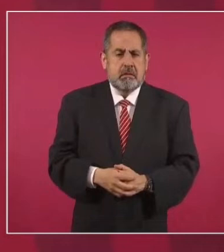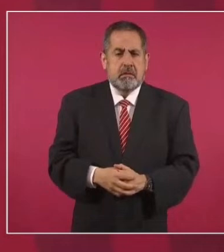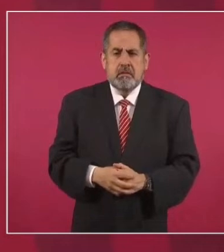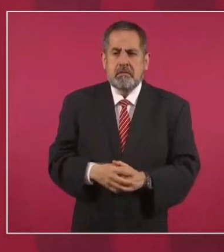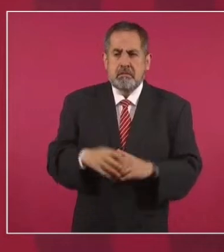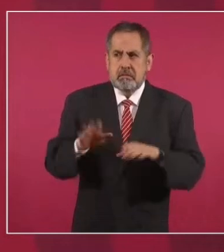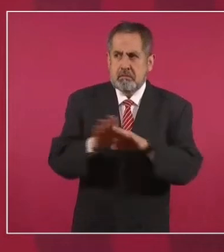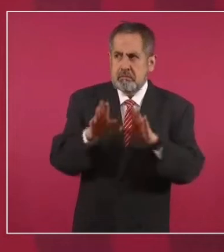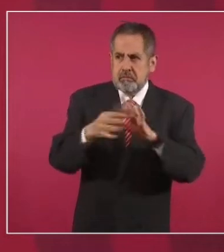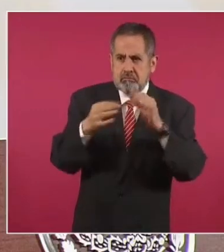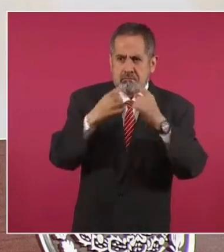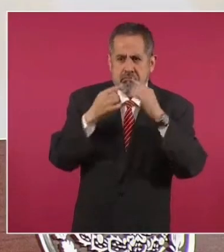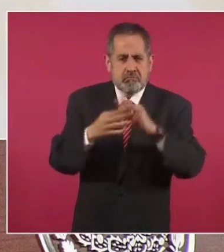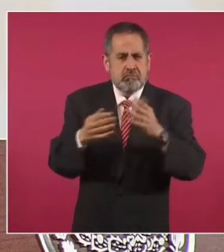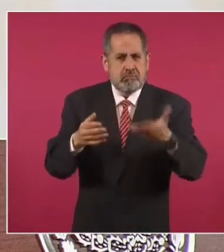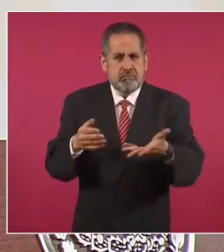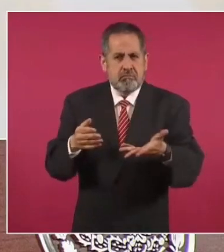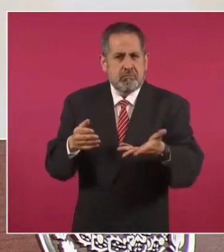trasladaron